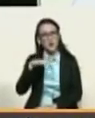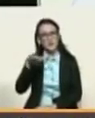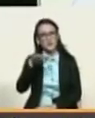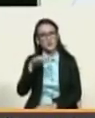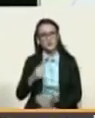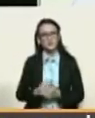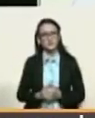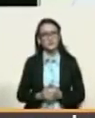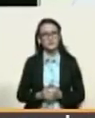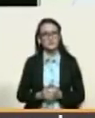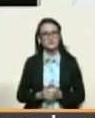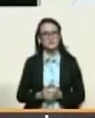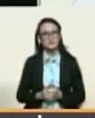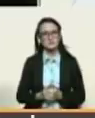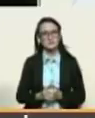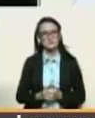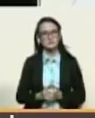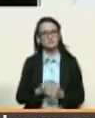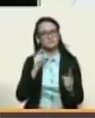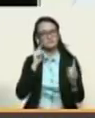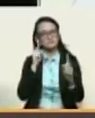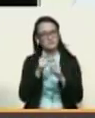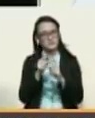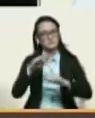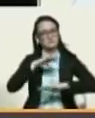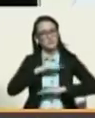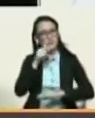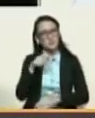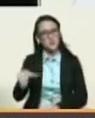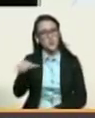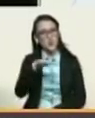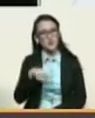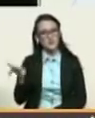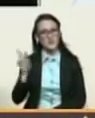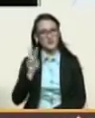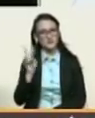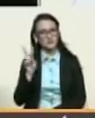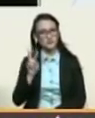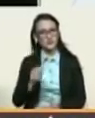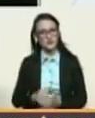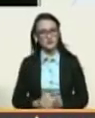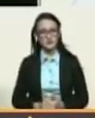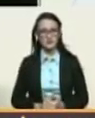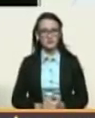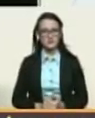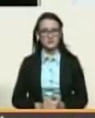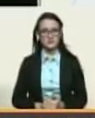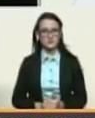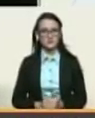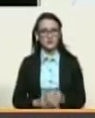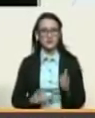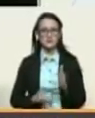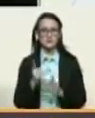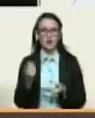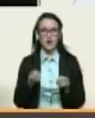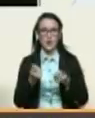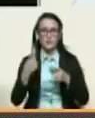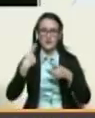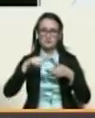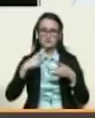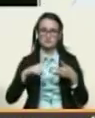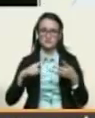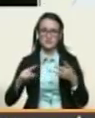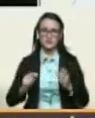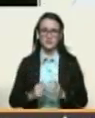enmarcados y enrutados en el bienestar del pueblo de Venezuela, para desarrollar una economía